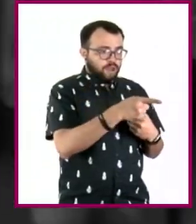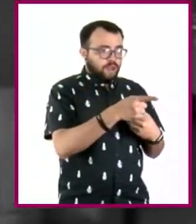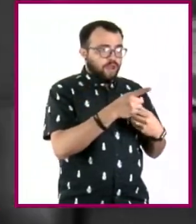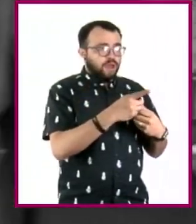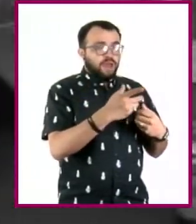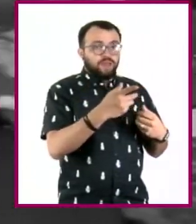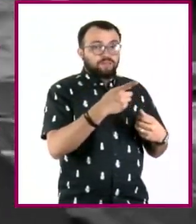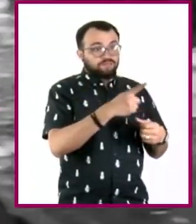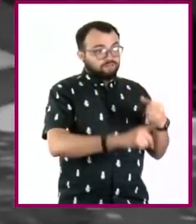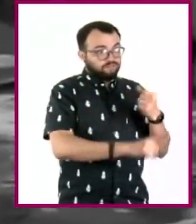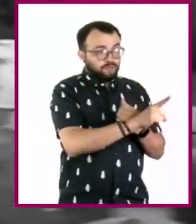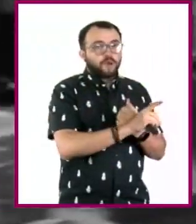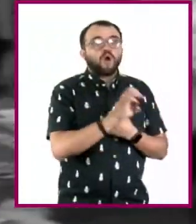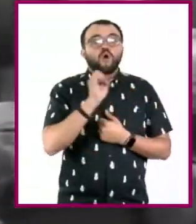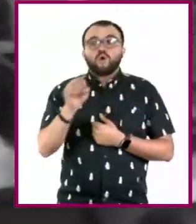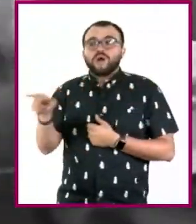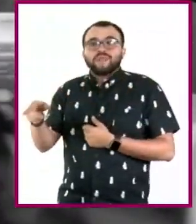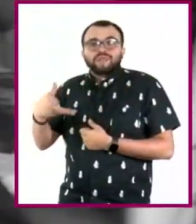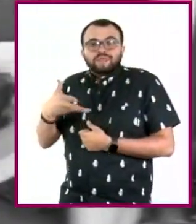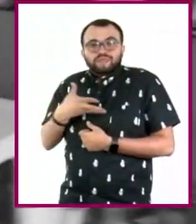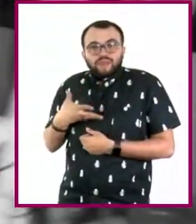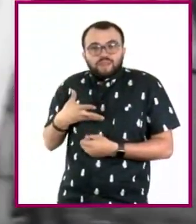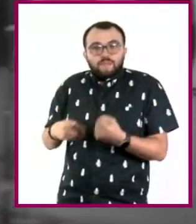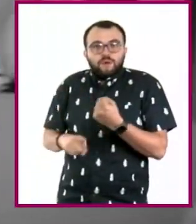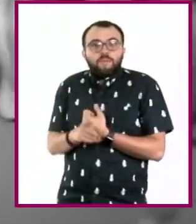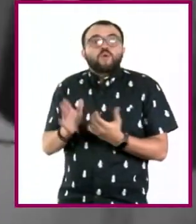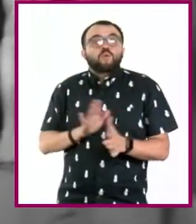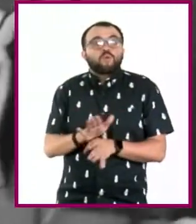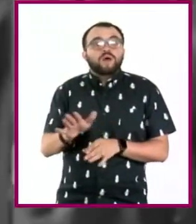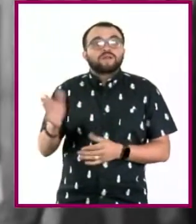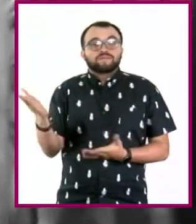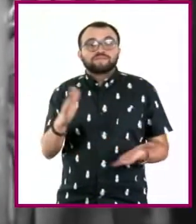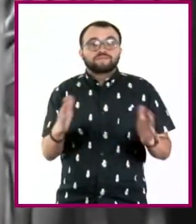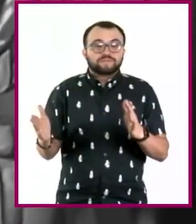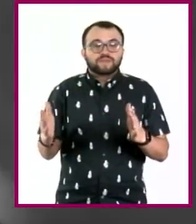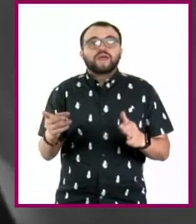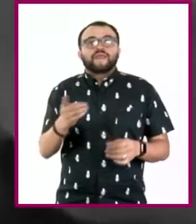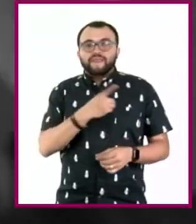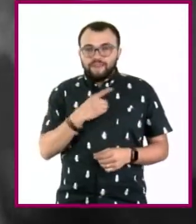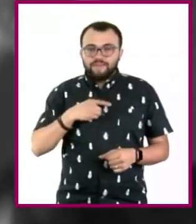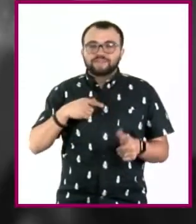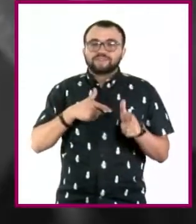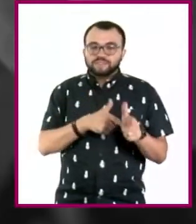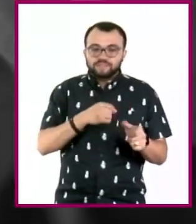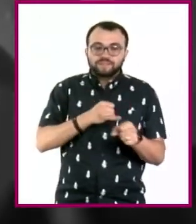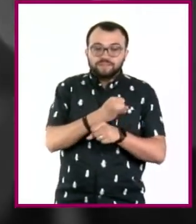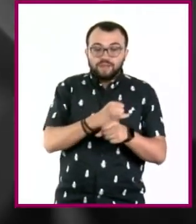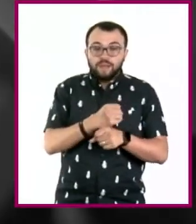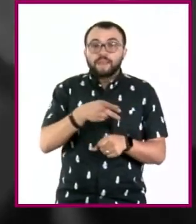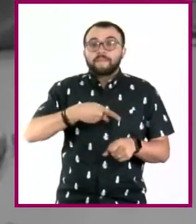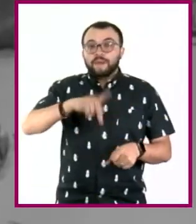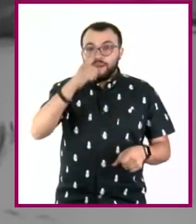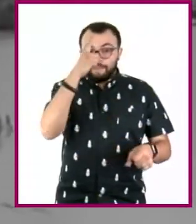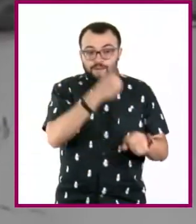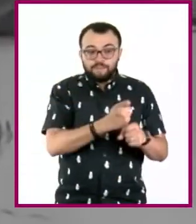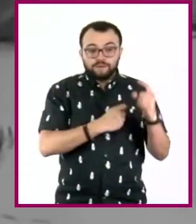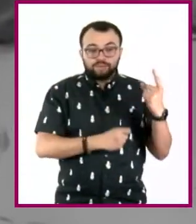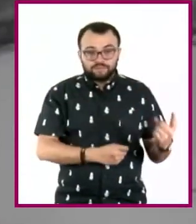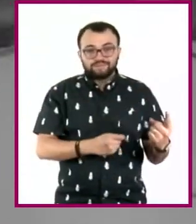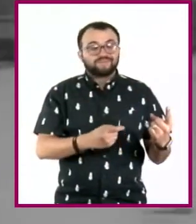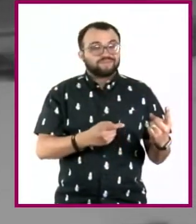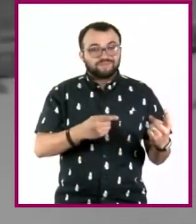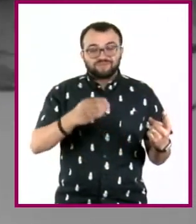brindan en ambos sentidos. Respecto de lo segundo, me parece que hay que seguir indagando. Pero respecto de lo primero, estos datos que encontré son de